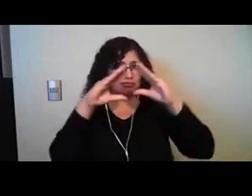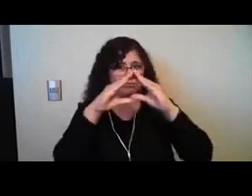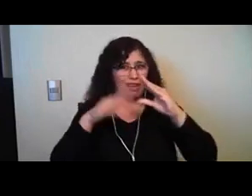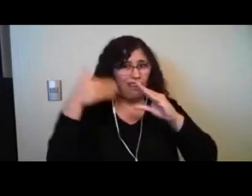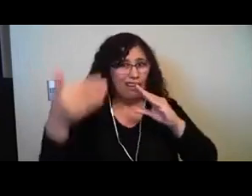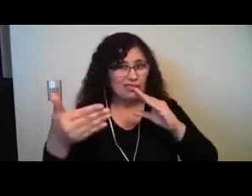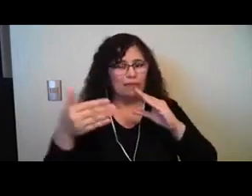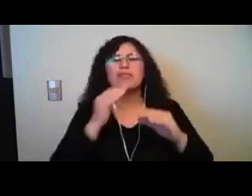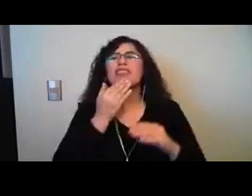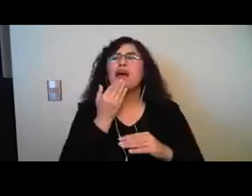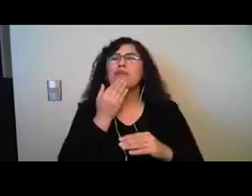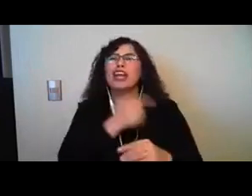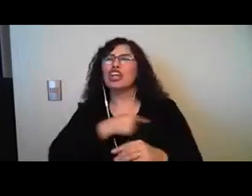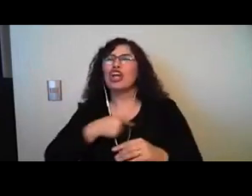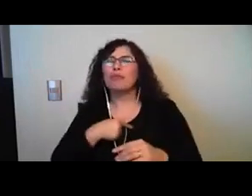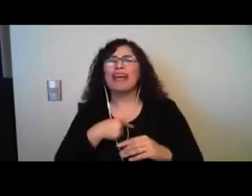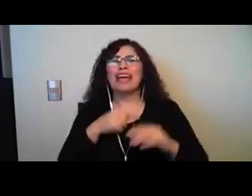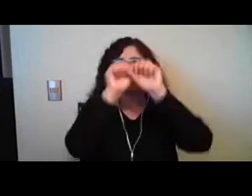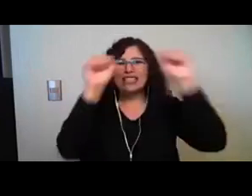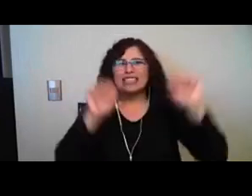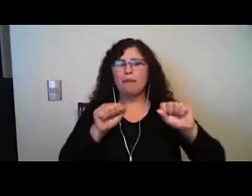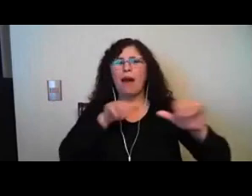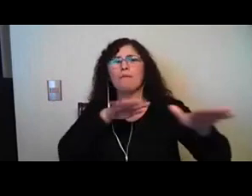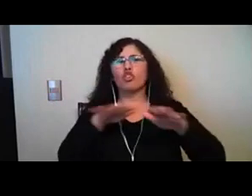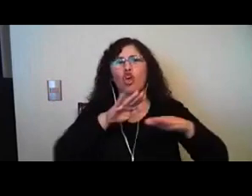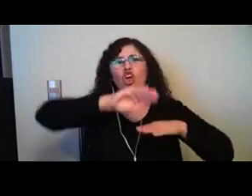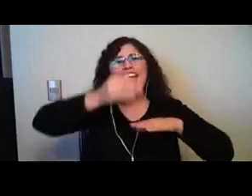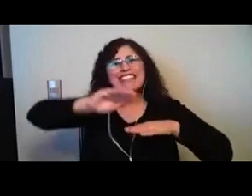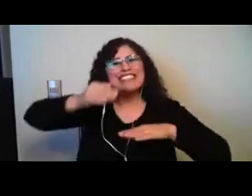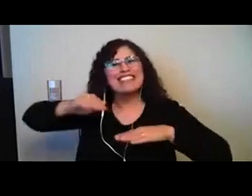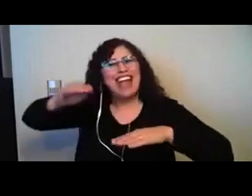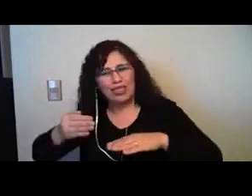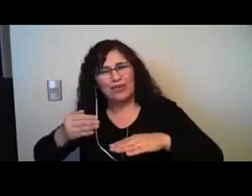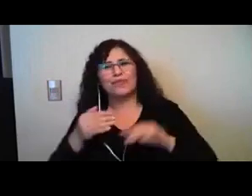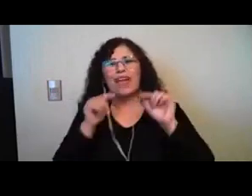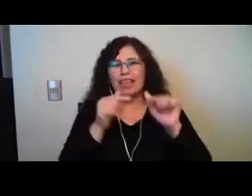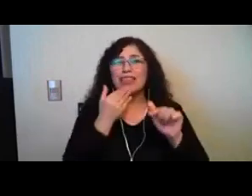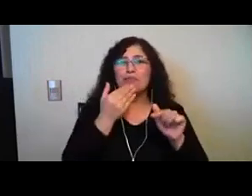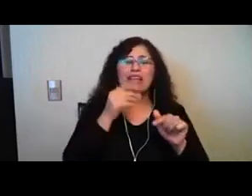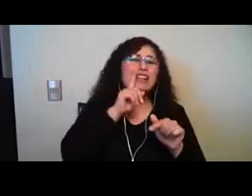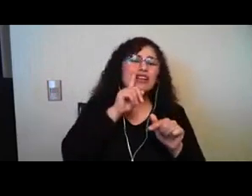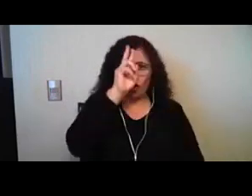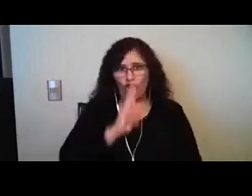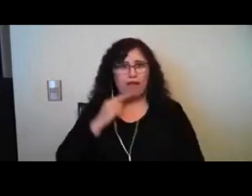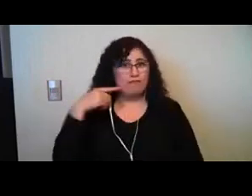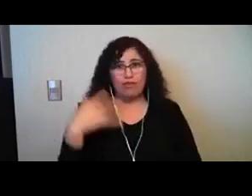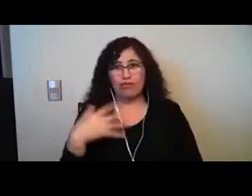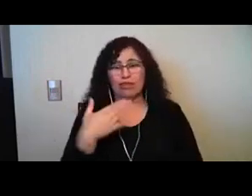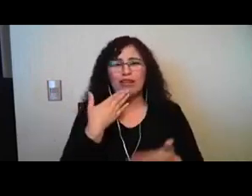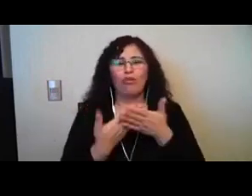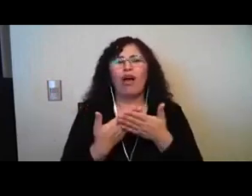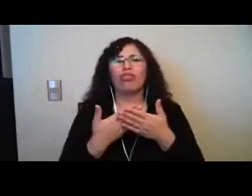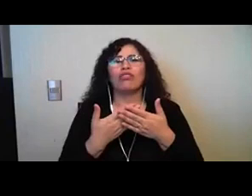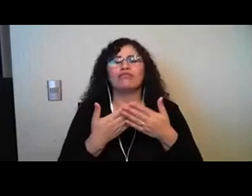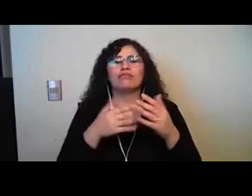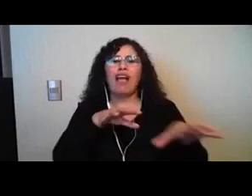un sistema motor estriado, ¿ya? Y como dice ahí, desempeña un papel importante en la ejecución de la actividad